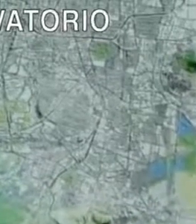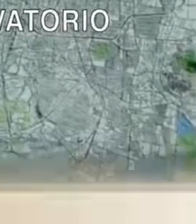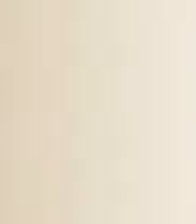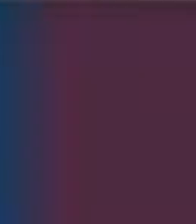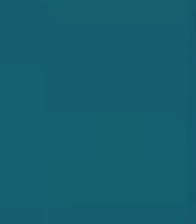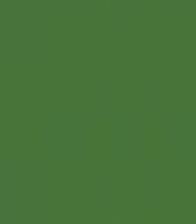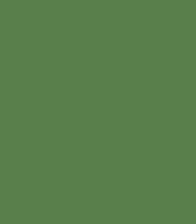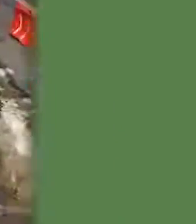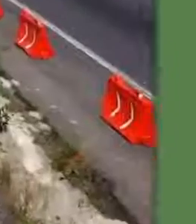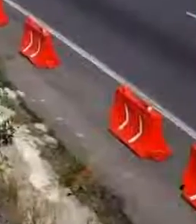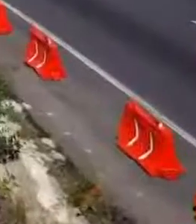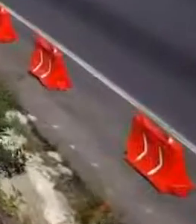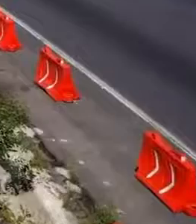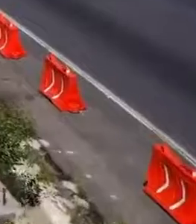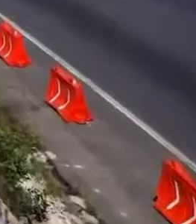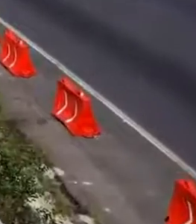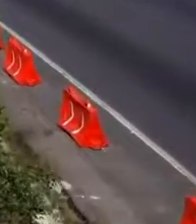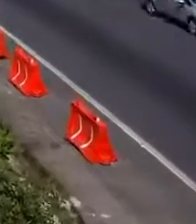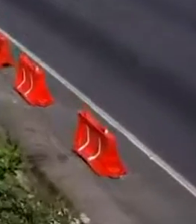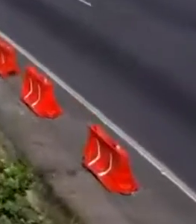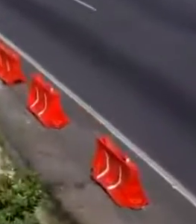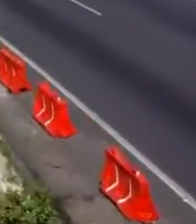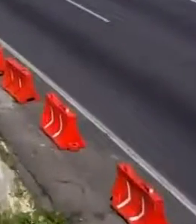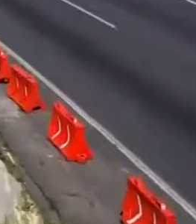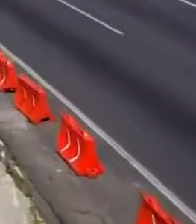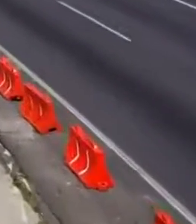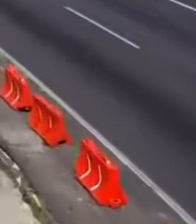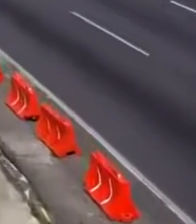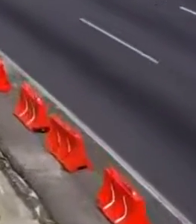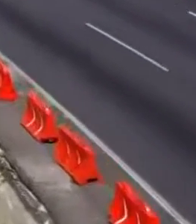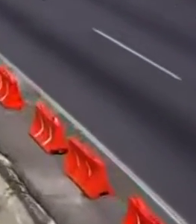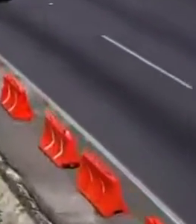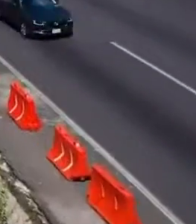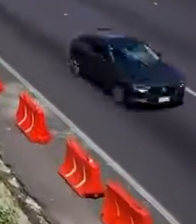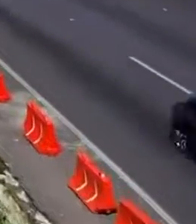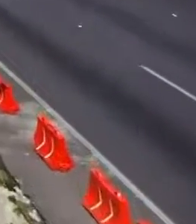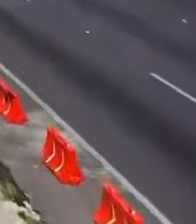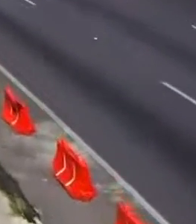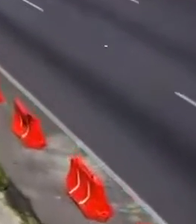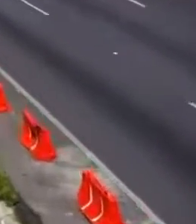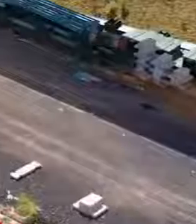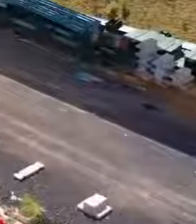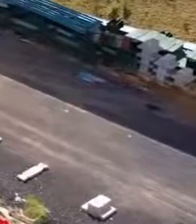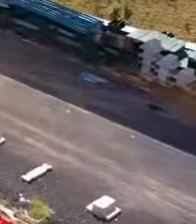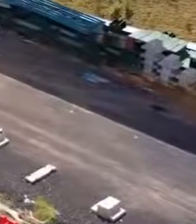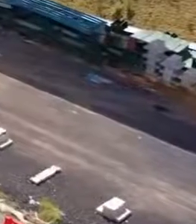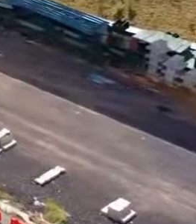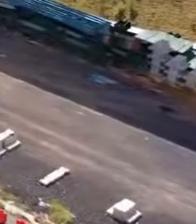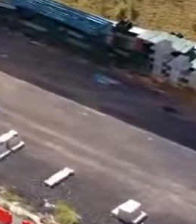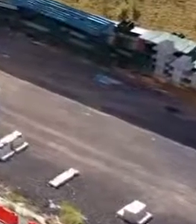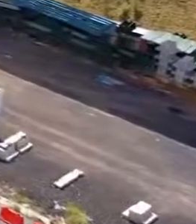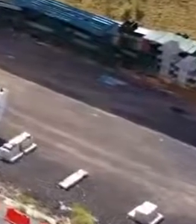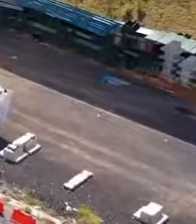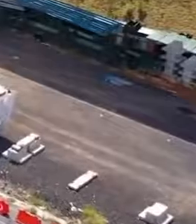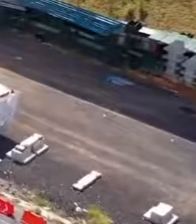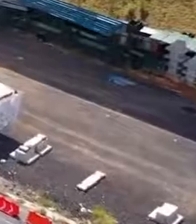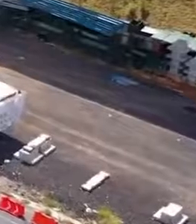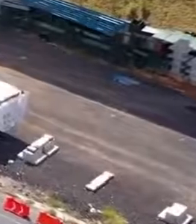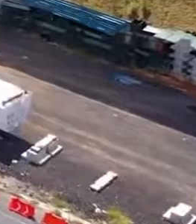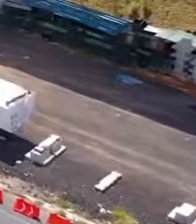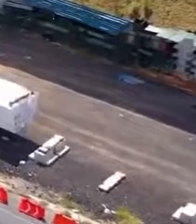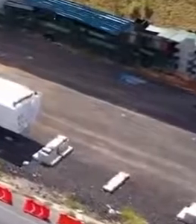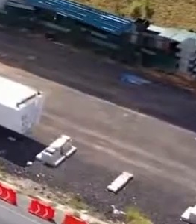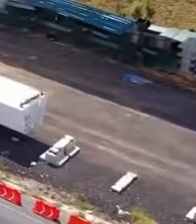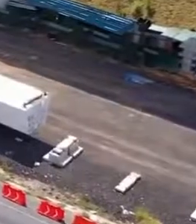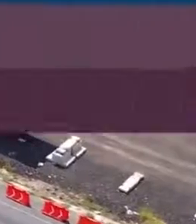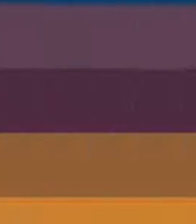56.7%. Viaducto Mixto 1. A un costado de la autopista ya se encuentran las secciones metálicas para completar